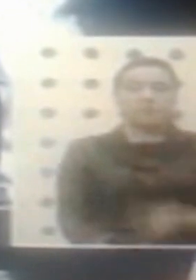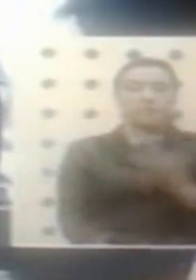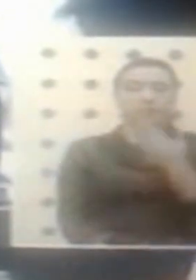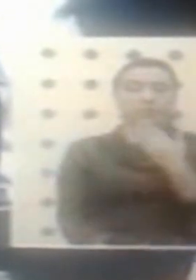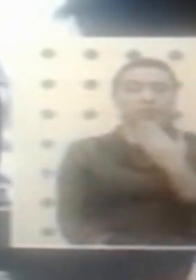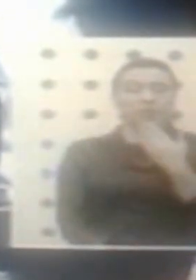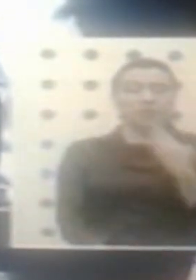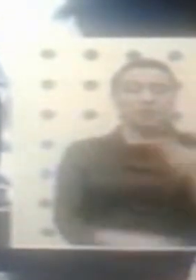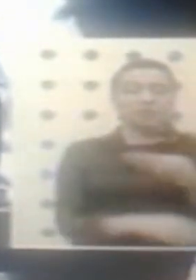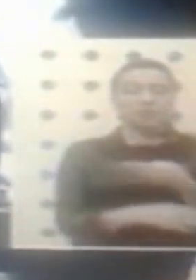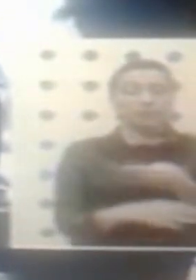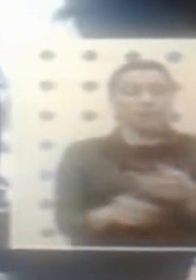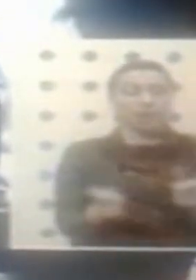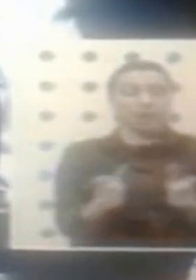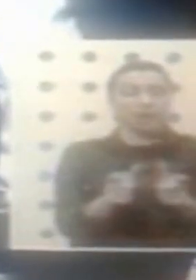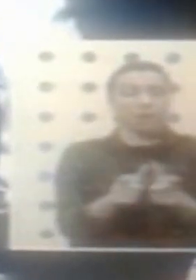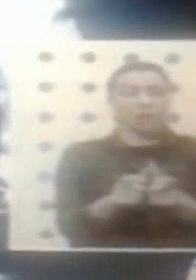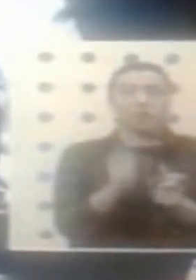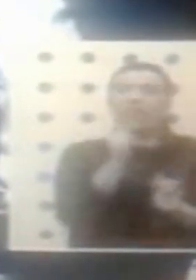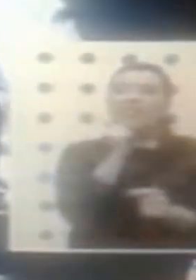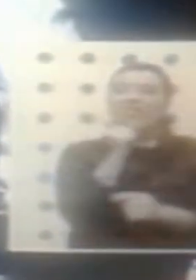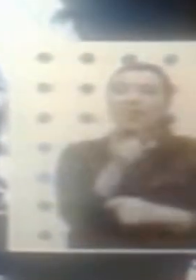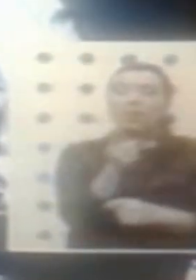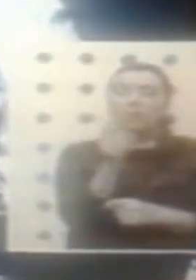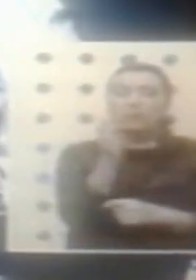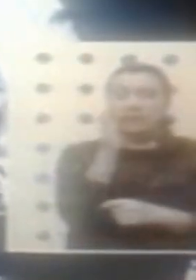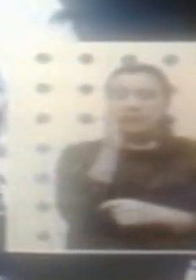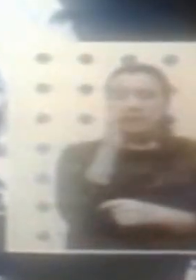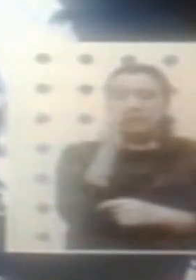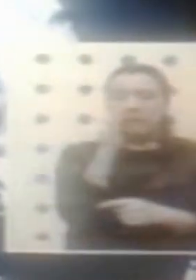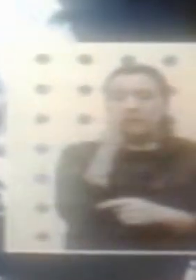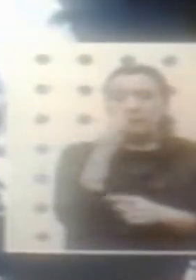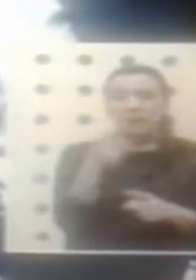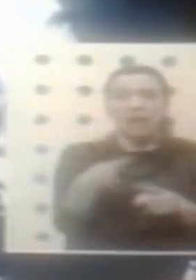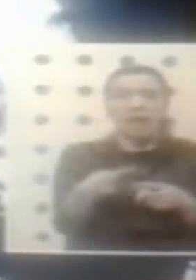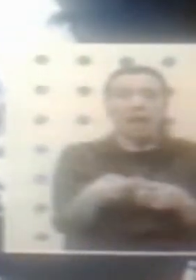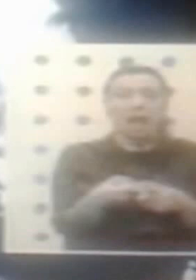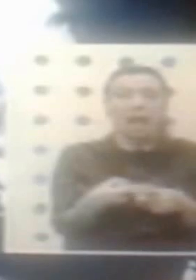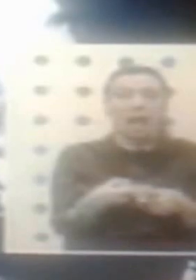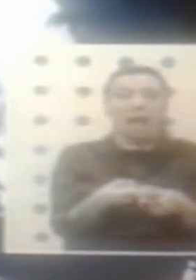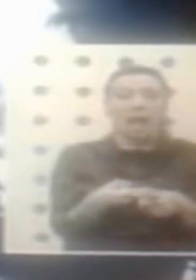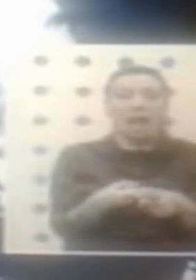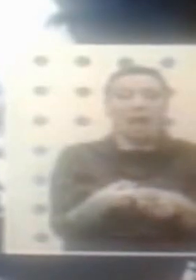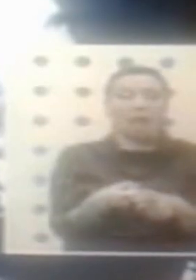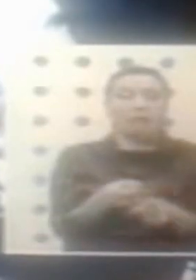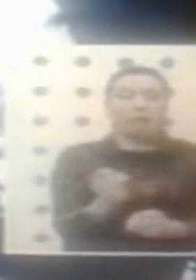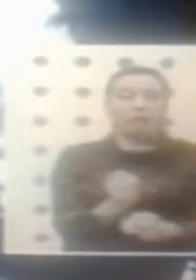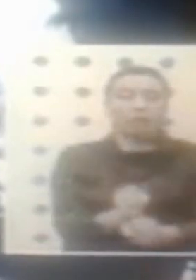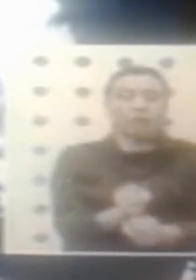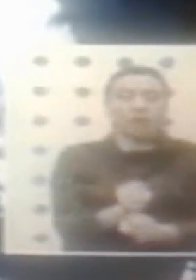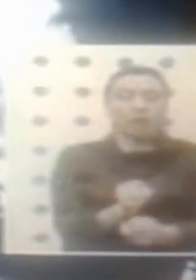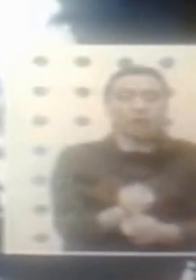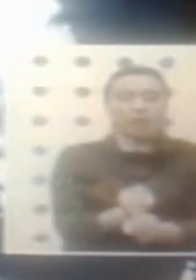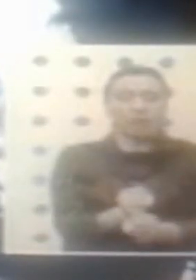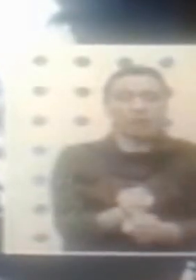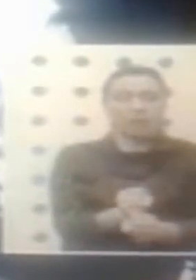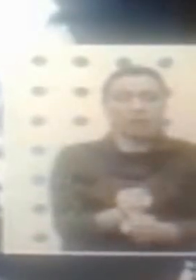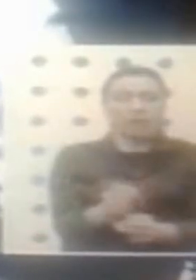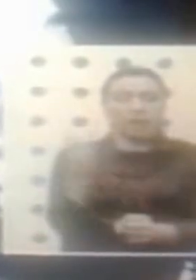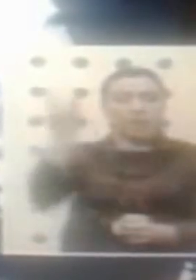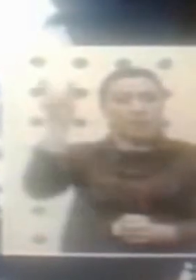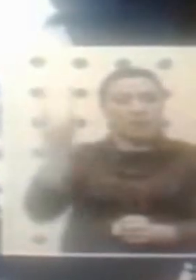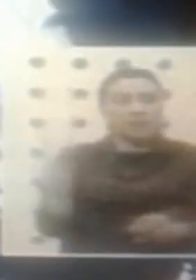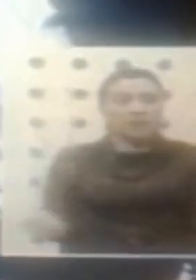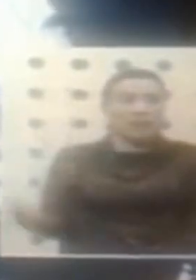También recibimos en la Comisión denuncias de abusos laborales de